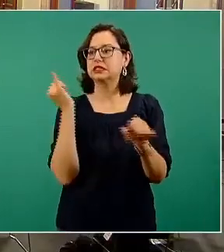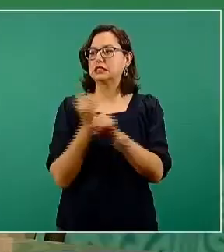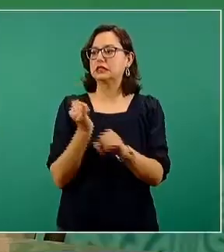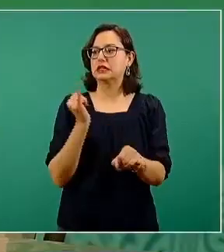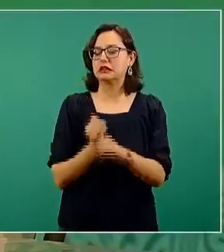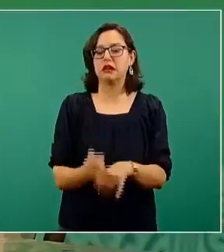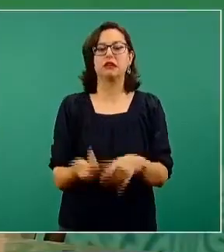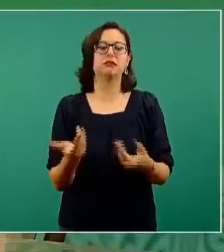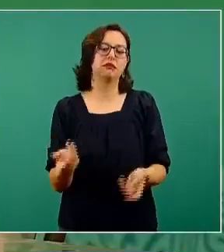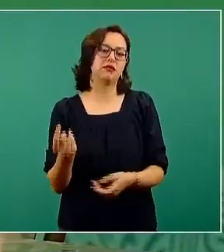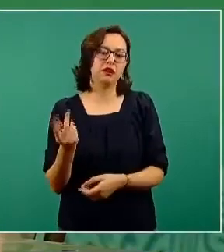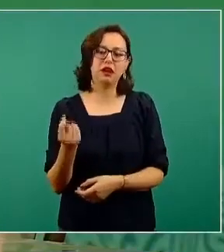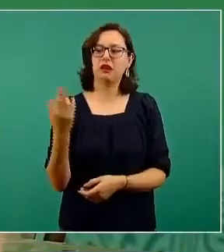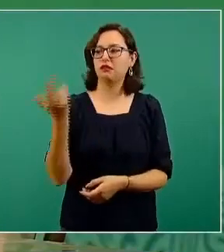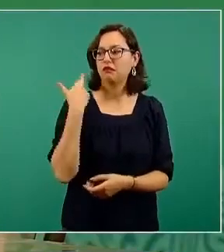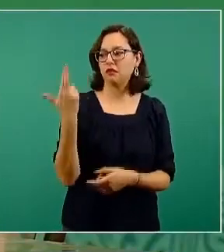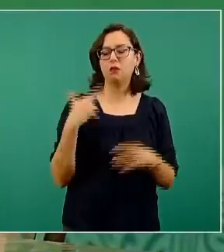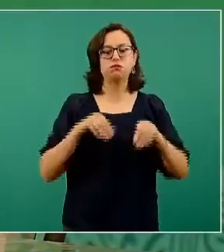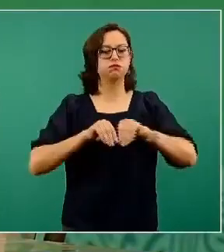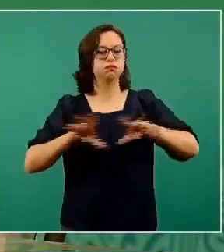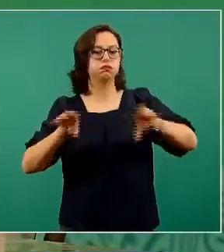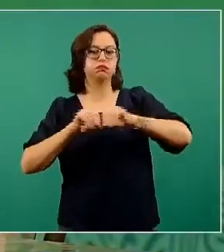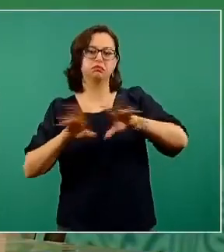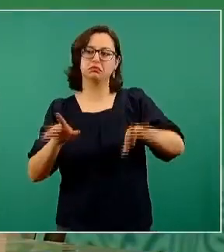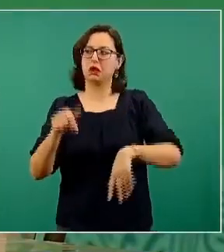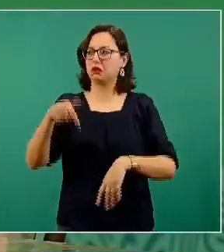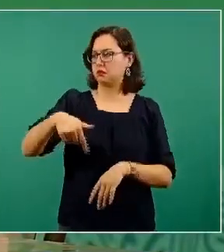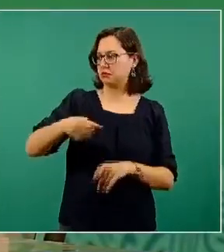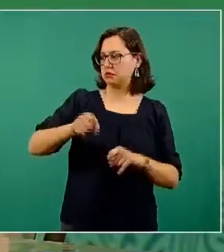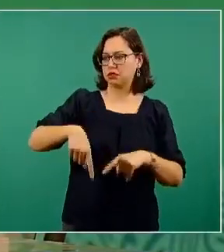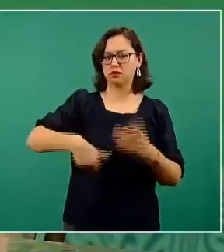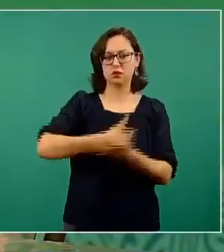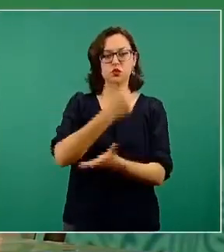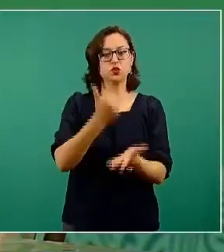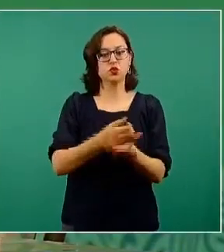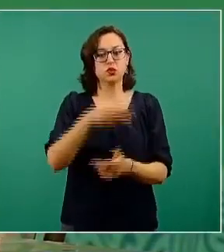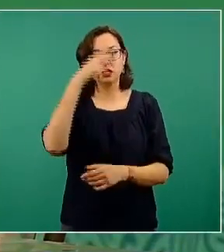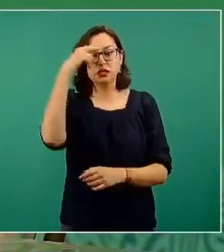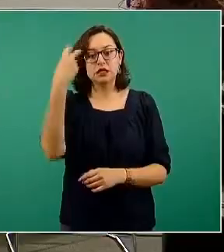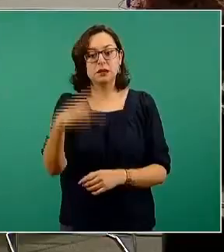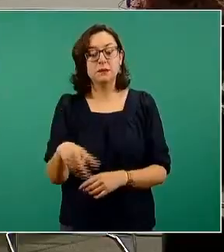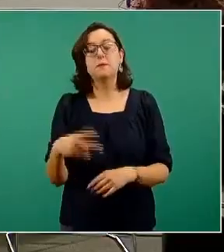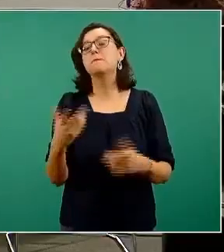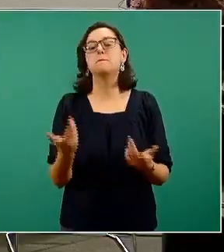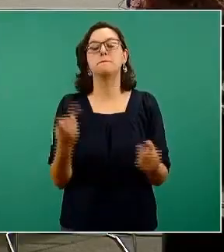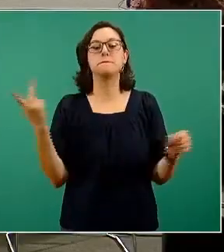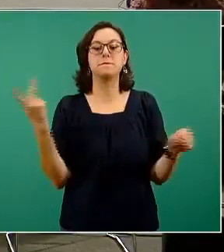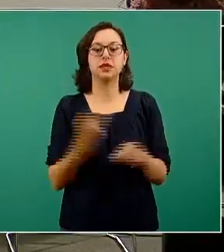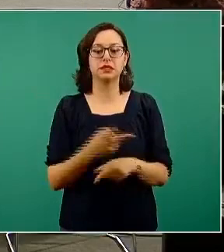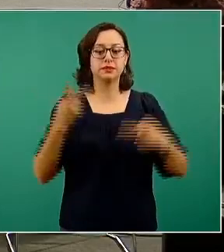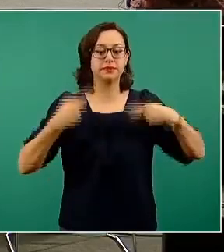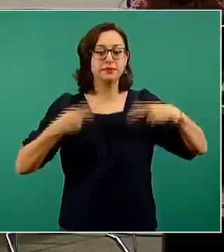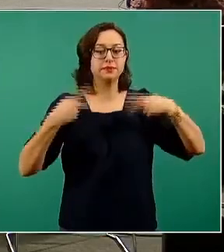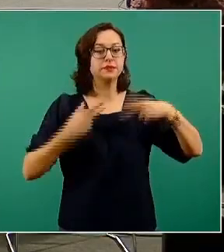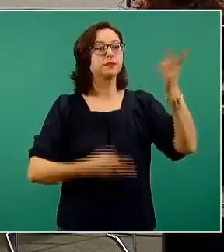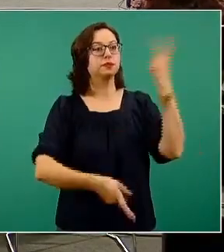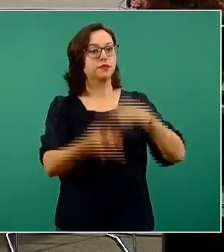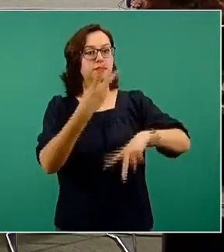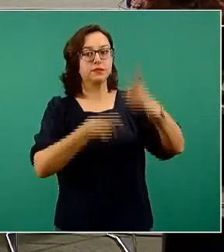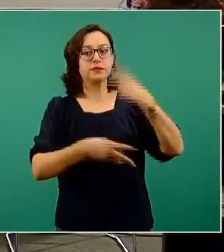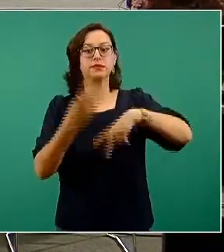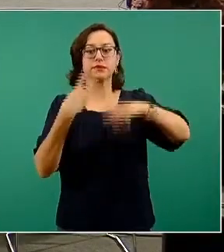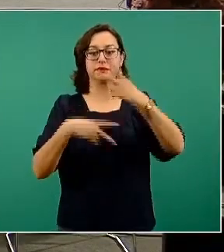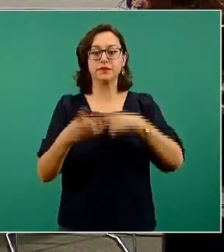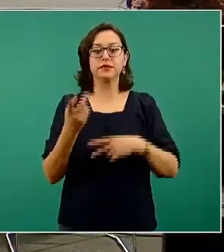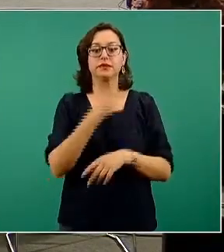avisar mucho lo que vivimos aquí en la Ciudad de México, ¿no? Ahora que estamos, entonces conforme van llegando, es importante, y eso hemos